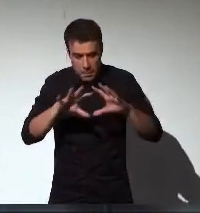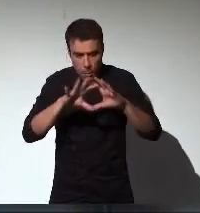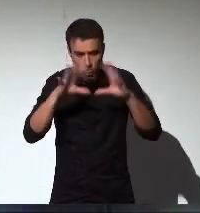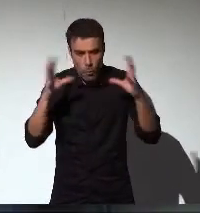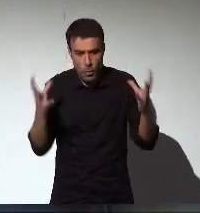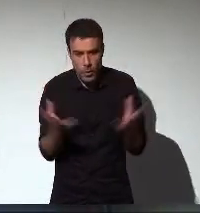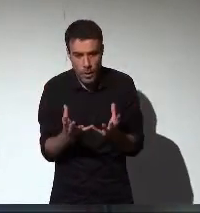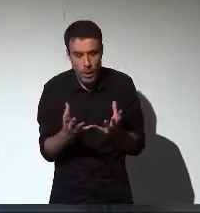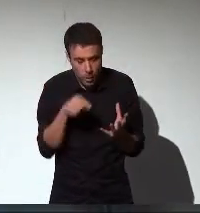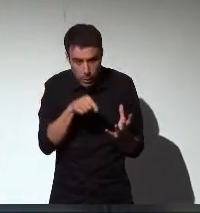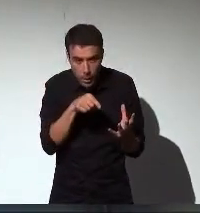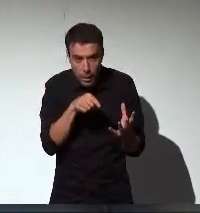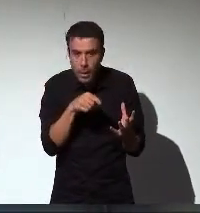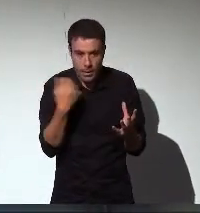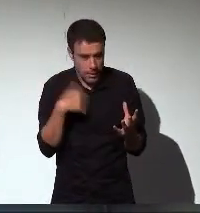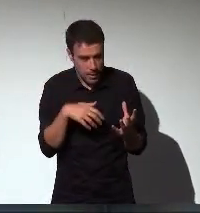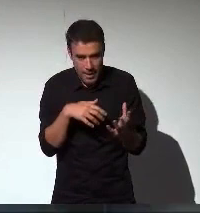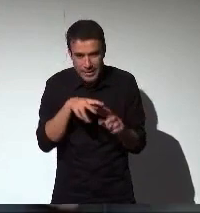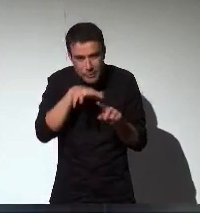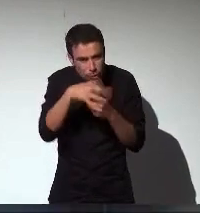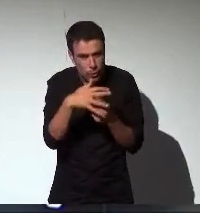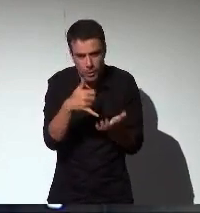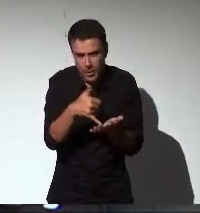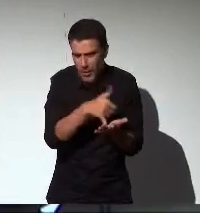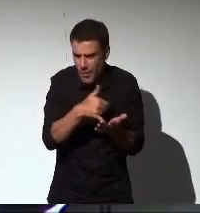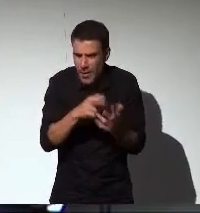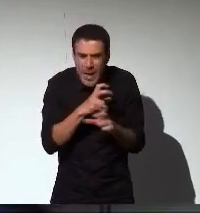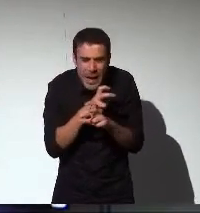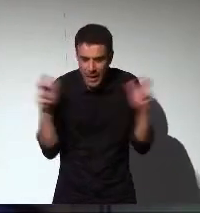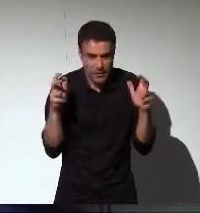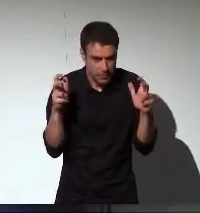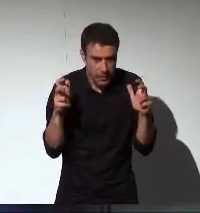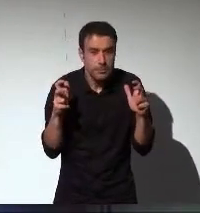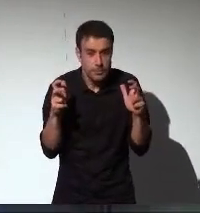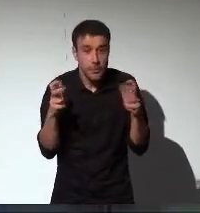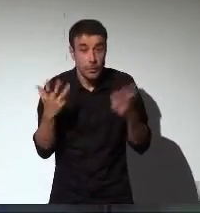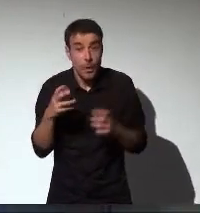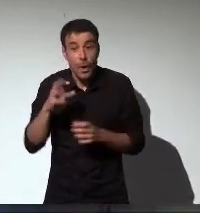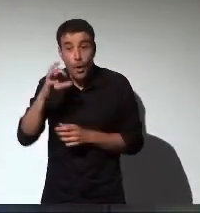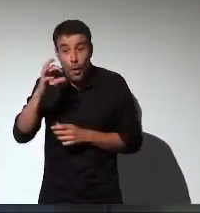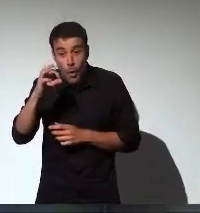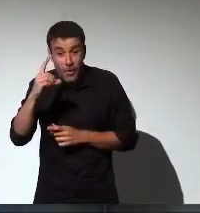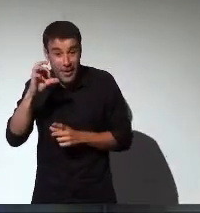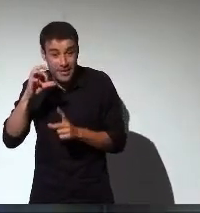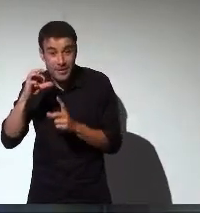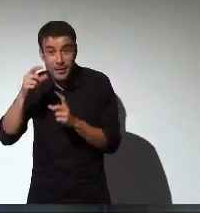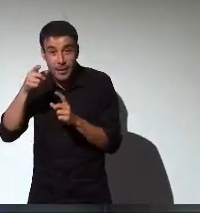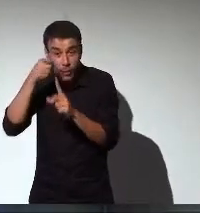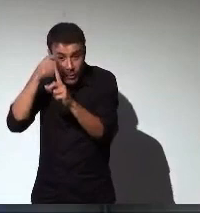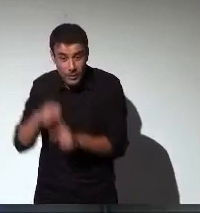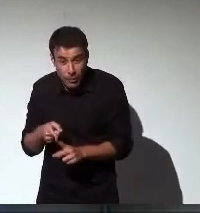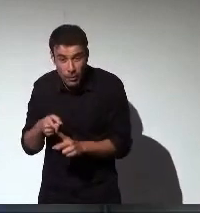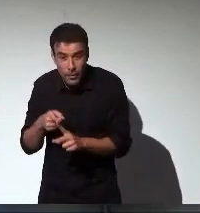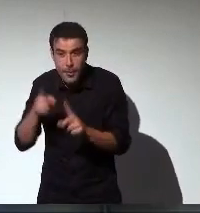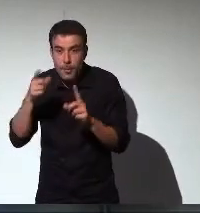tiene una vulnerabilidad extrema. De hecho, buena parte de los Objetivos de Desarrollo Sostenible están